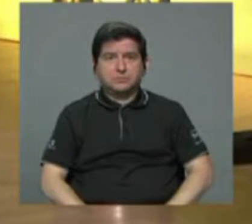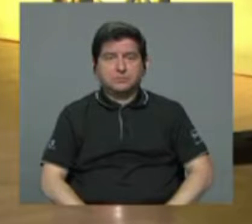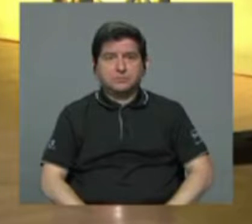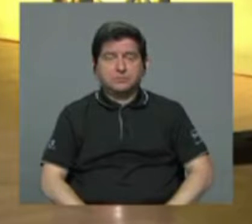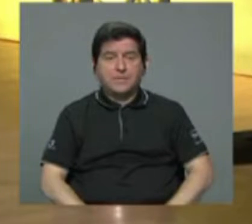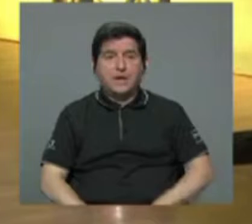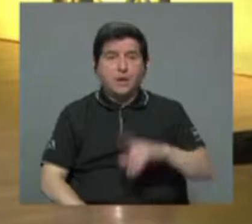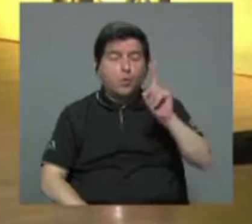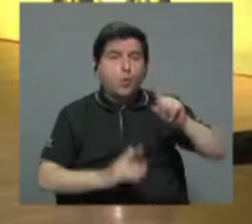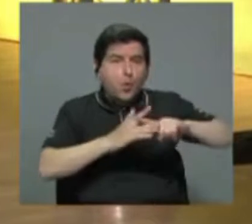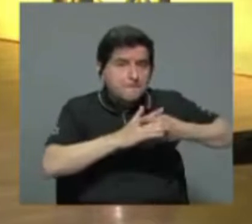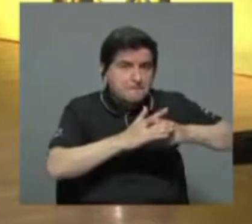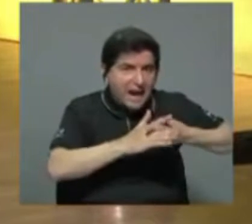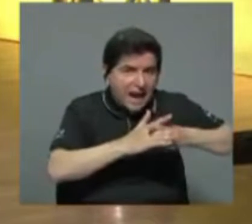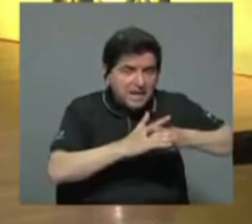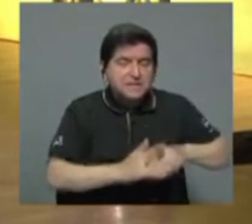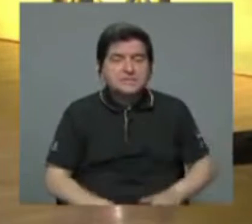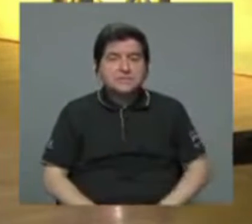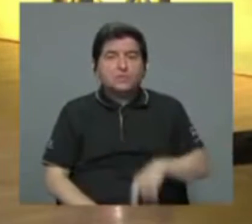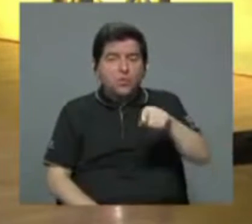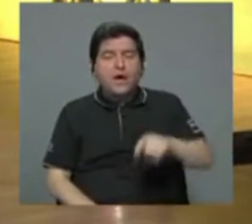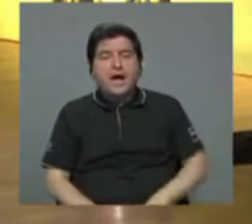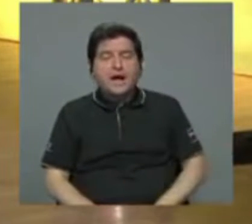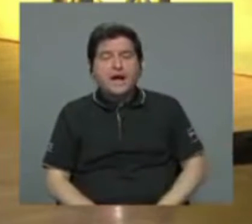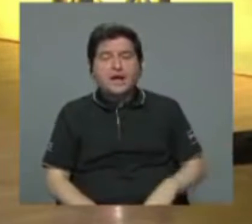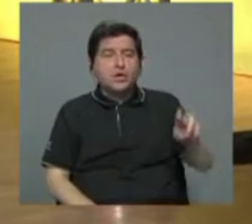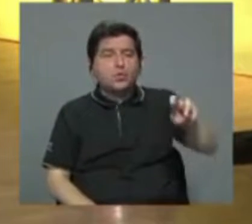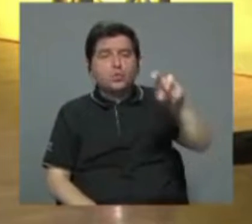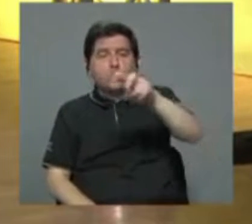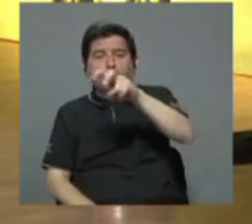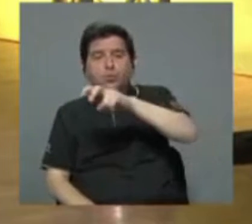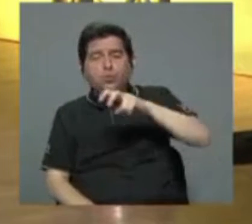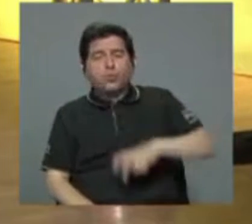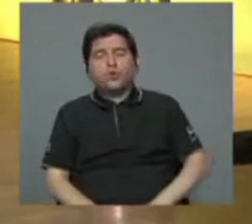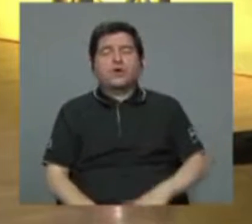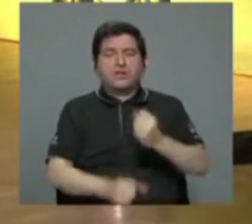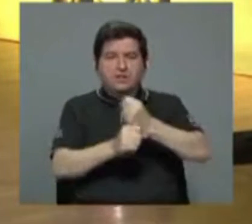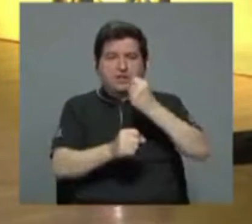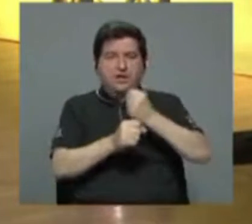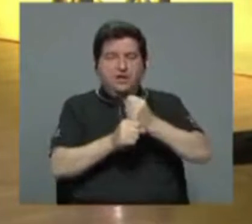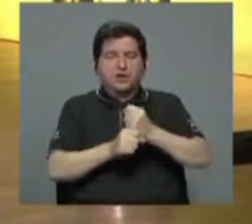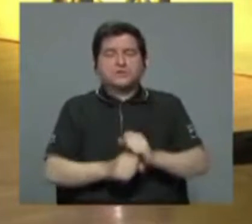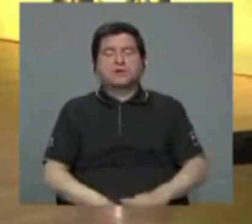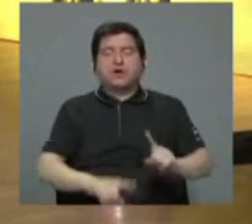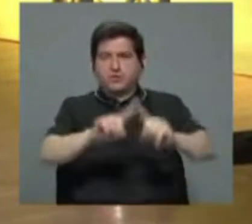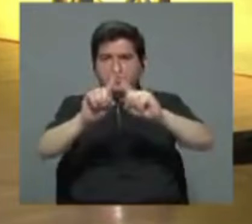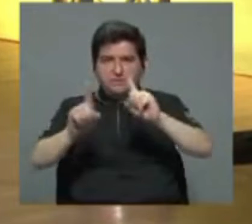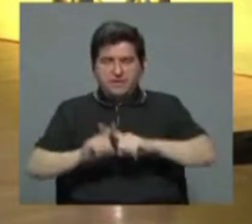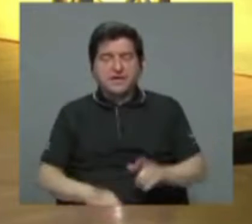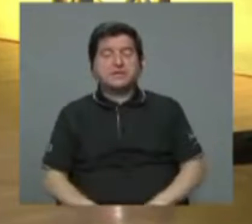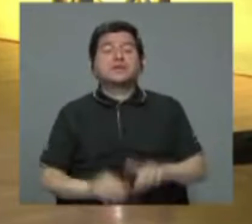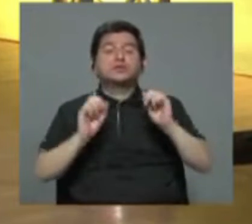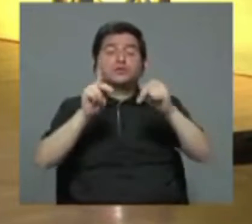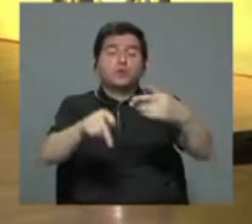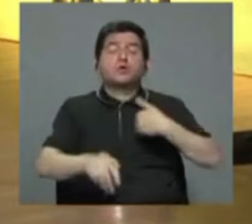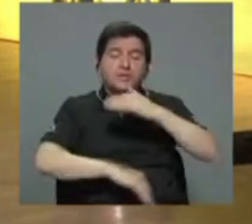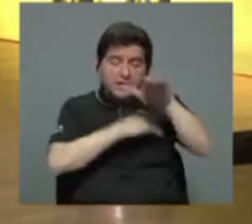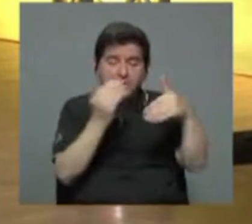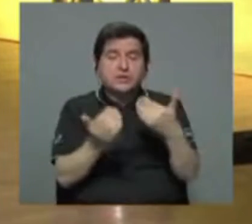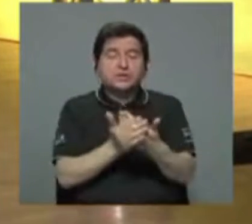Y es el de la rotación en la gobernanza, la rotación de los cargos, de manera que haya posibilidad para todos